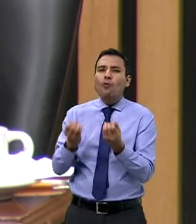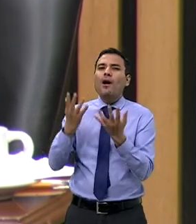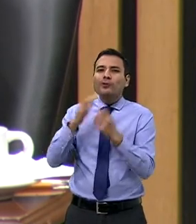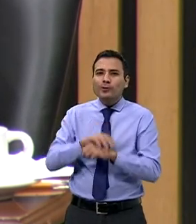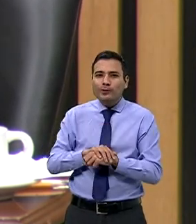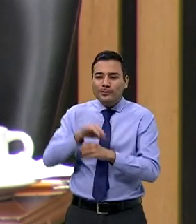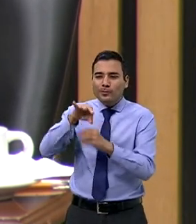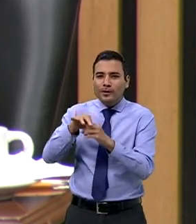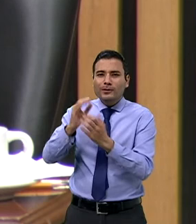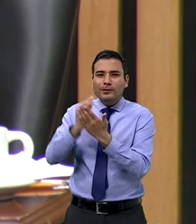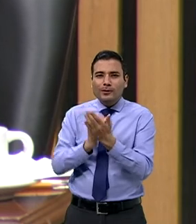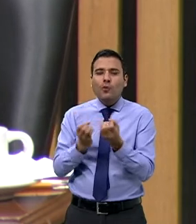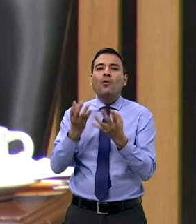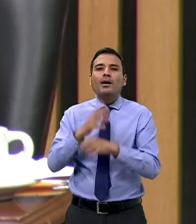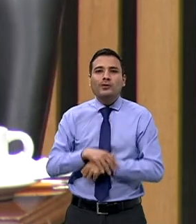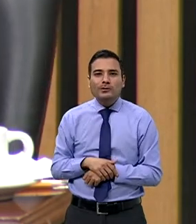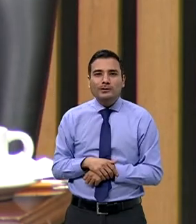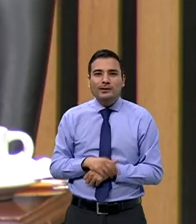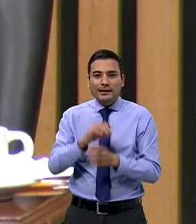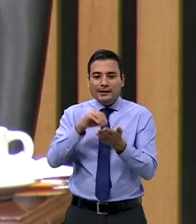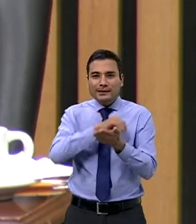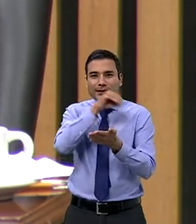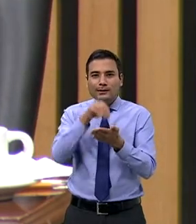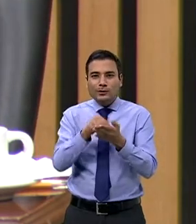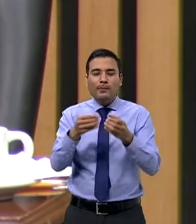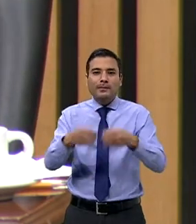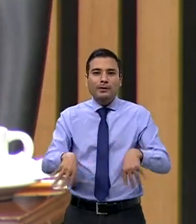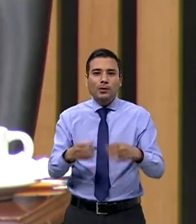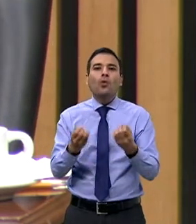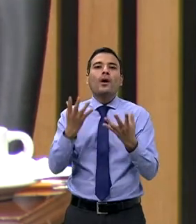cuántos municipios conservar